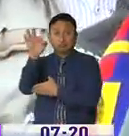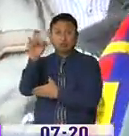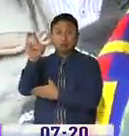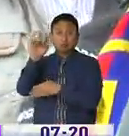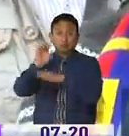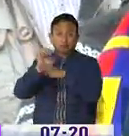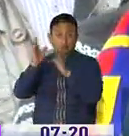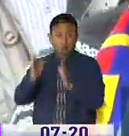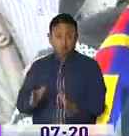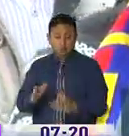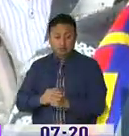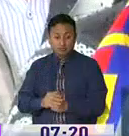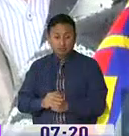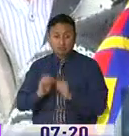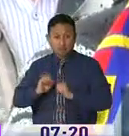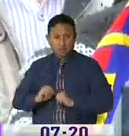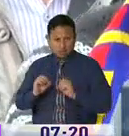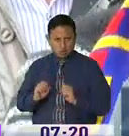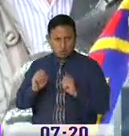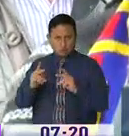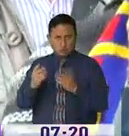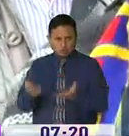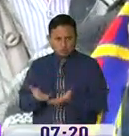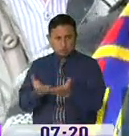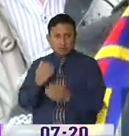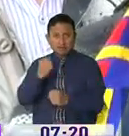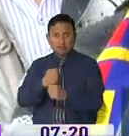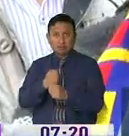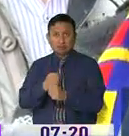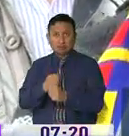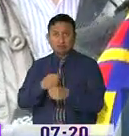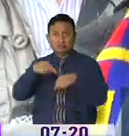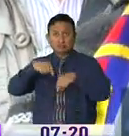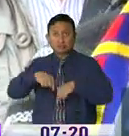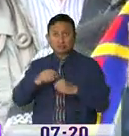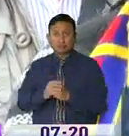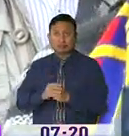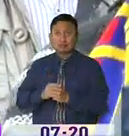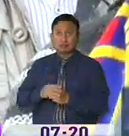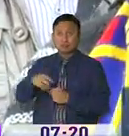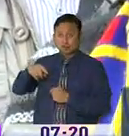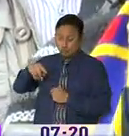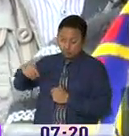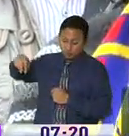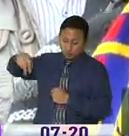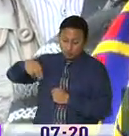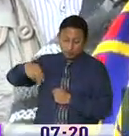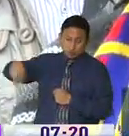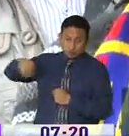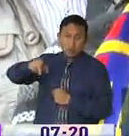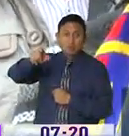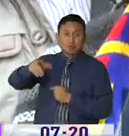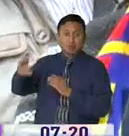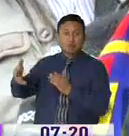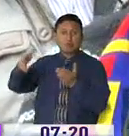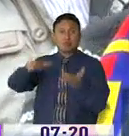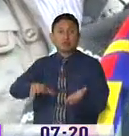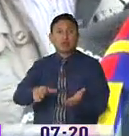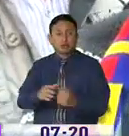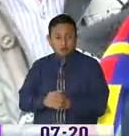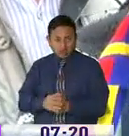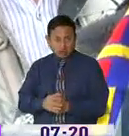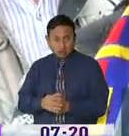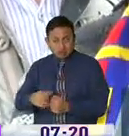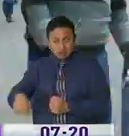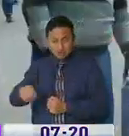la oportunidad de trabajar. Las trochas están matando gente y no se ponen en ese sentido.